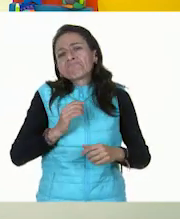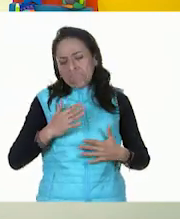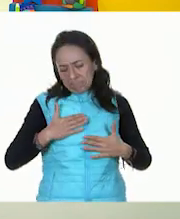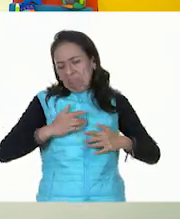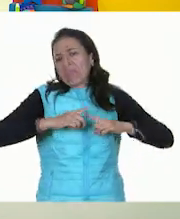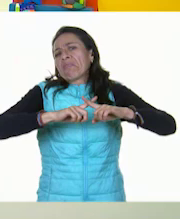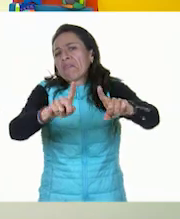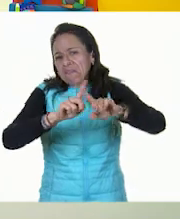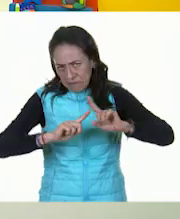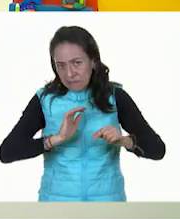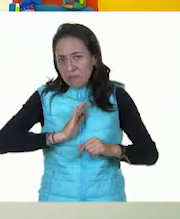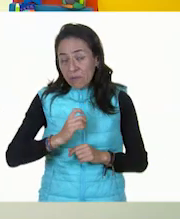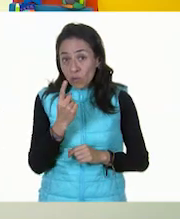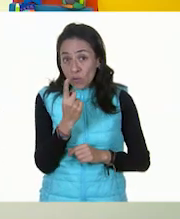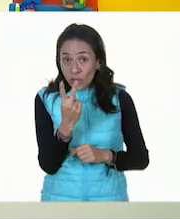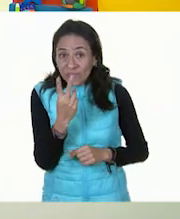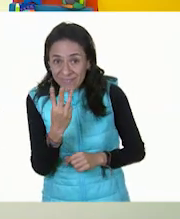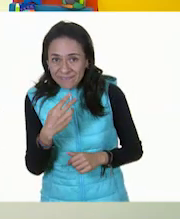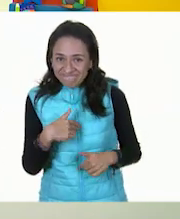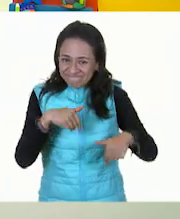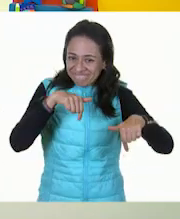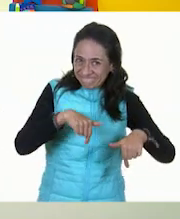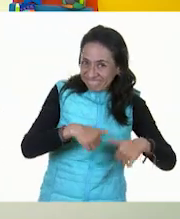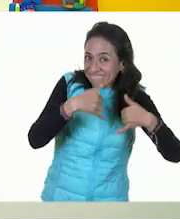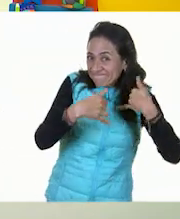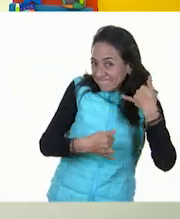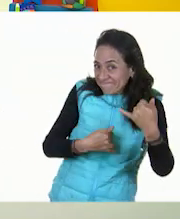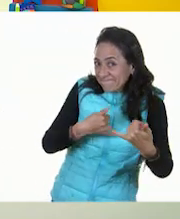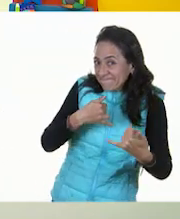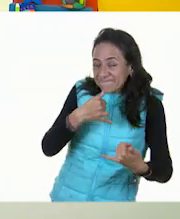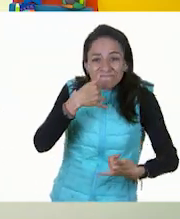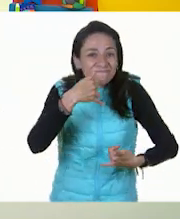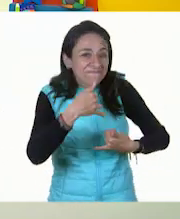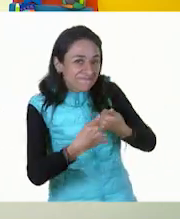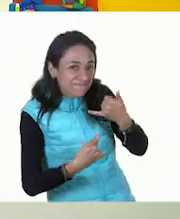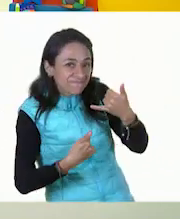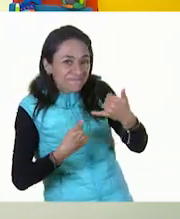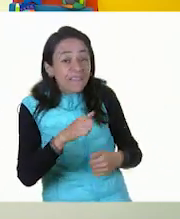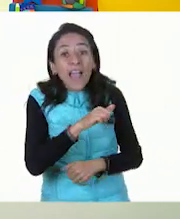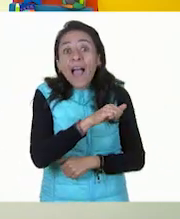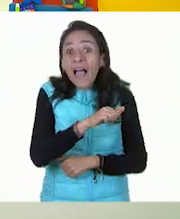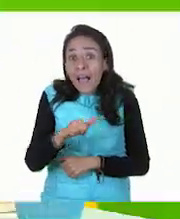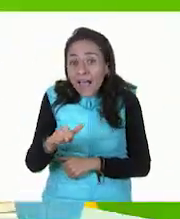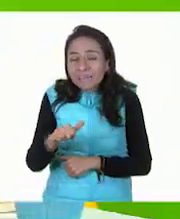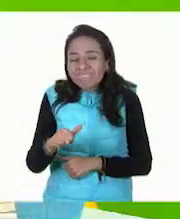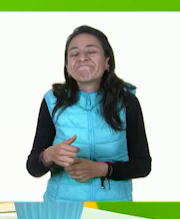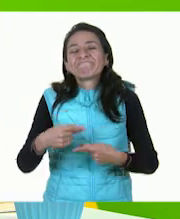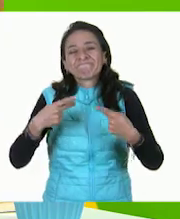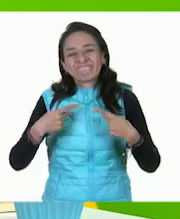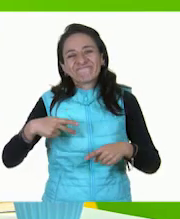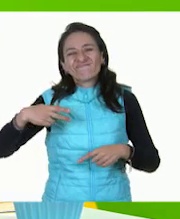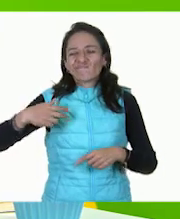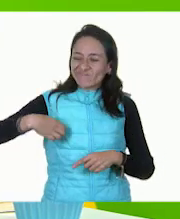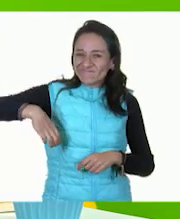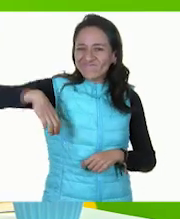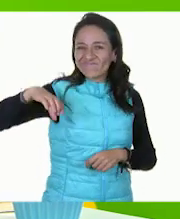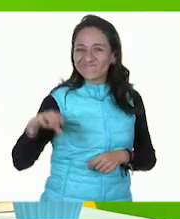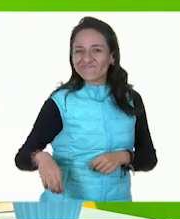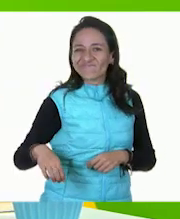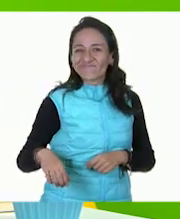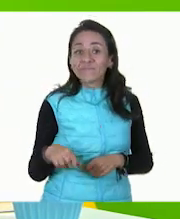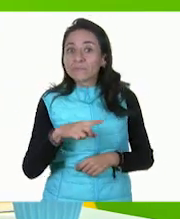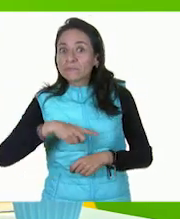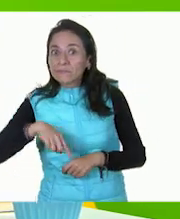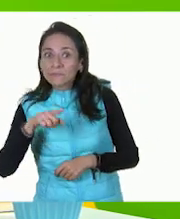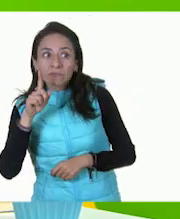Una, dos, tres. Este es un juego solo para campeones. Pónganse atentas,